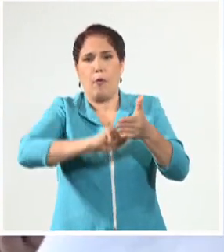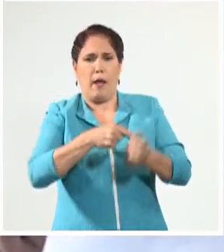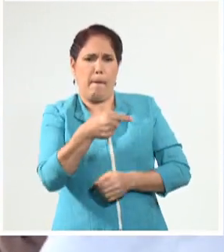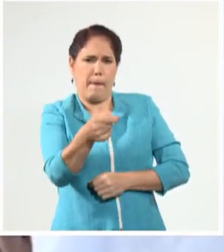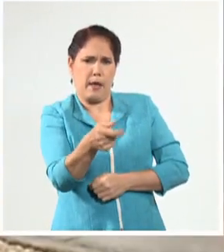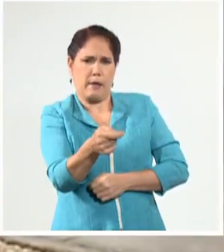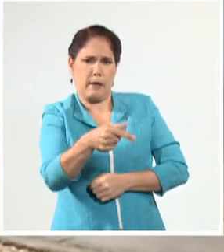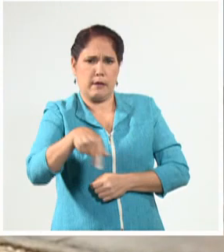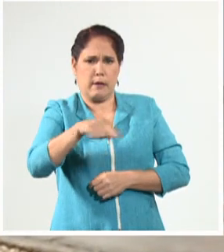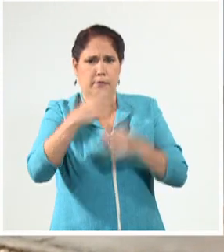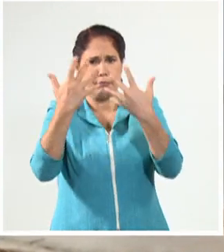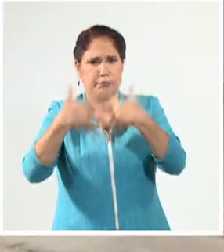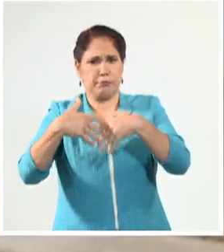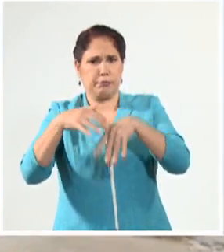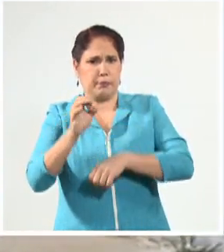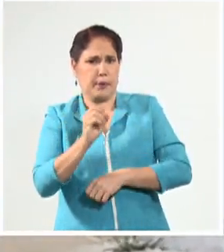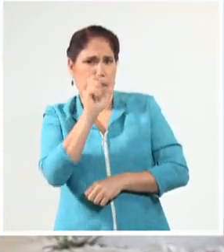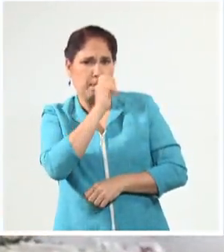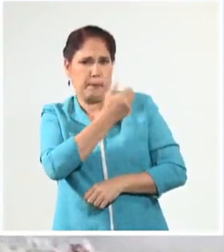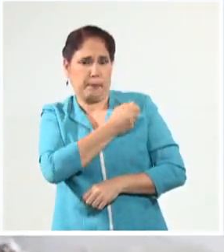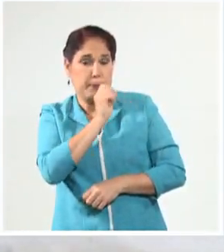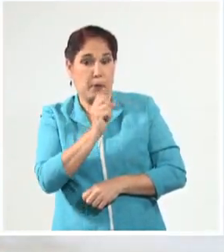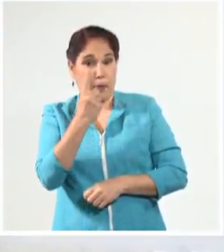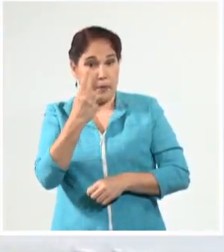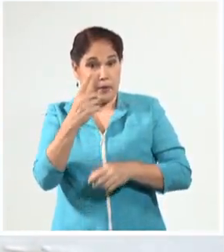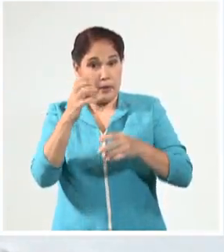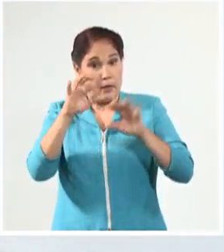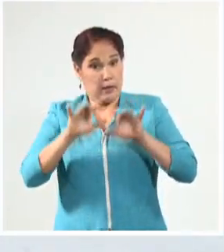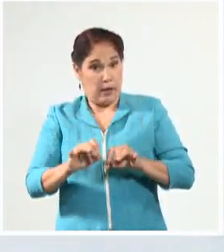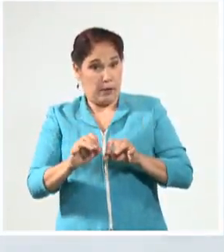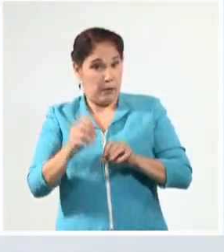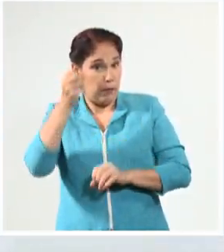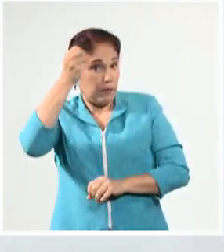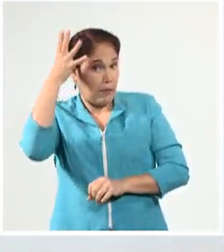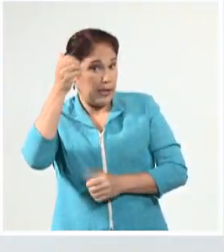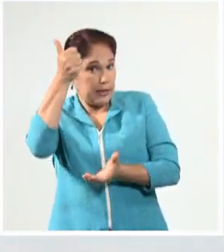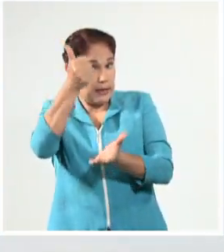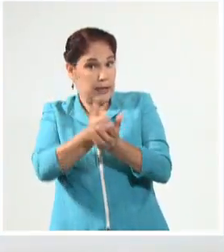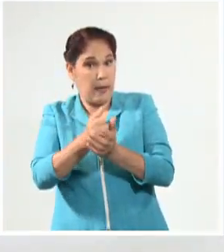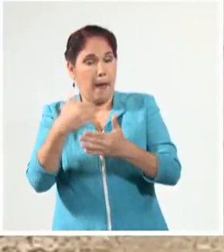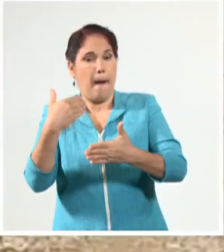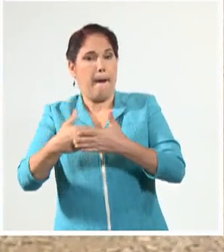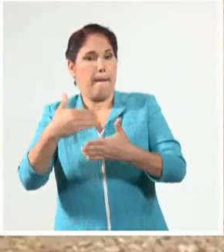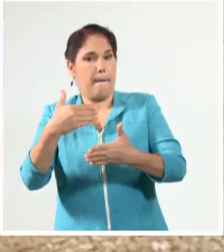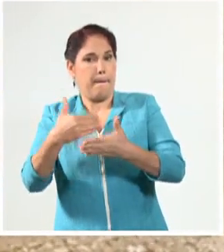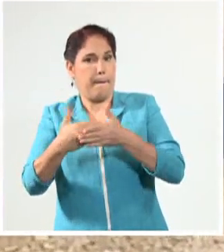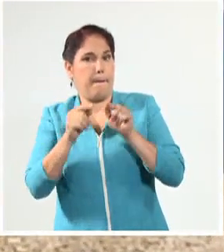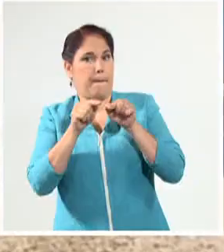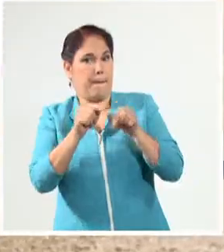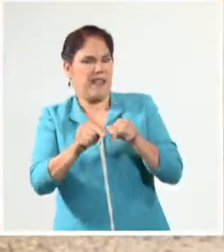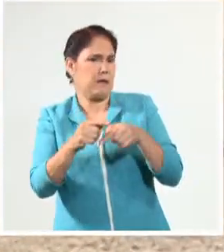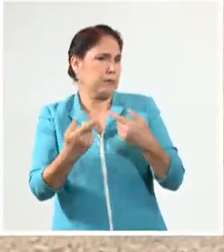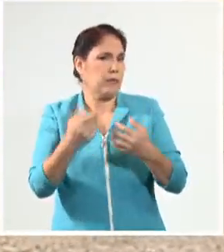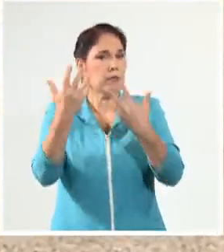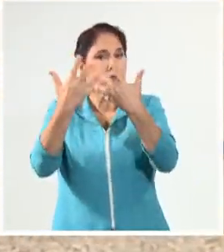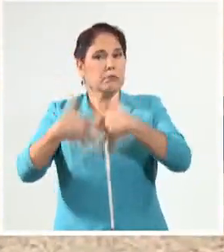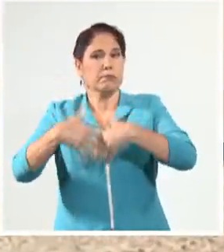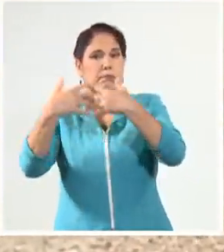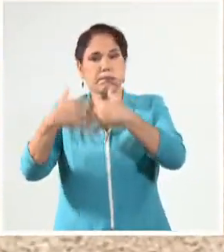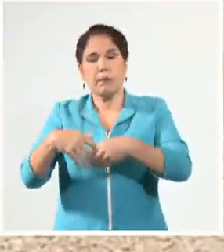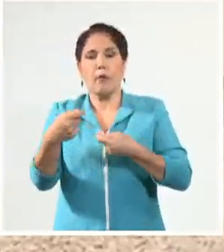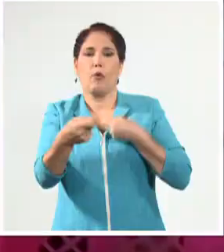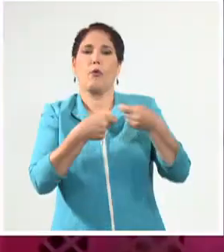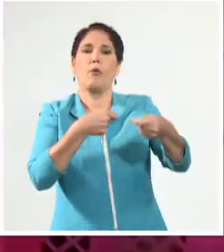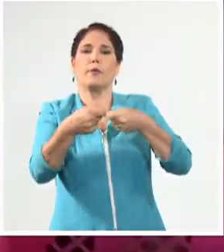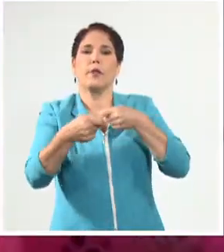y vueltas el primer secretario del partido visitó más tarde la sede de la mipyme gire eben ezer dedicada a la producción y comercialización